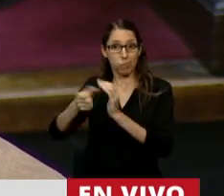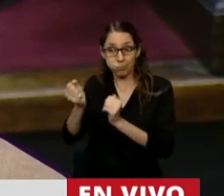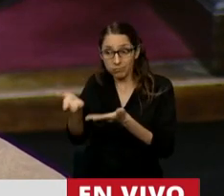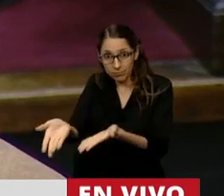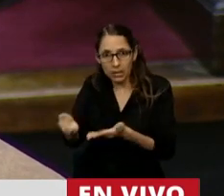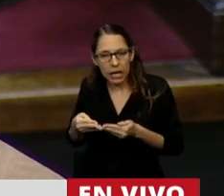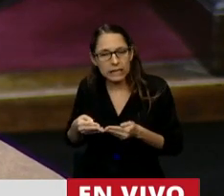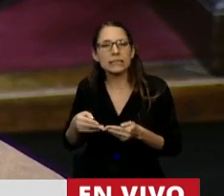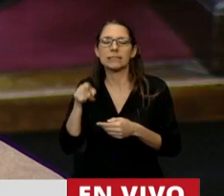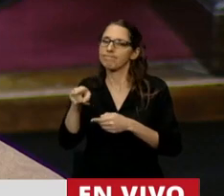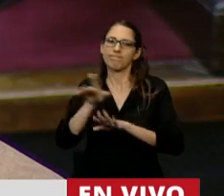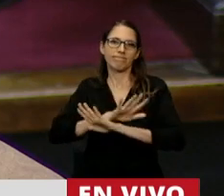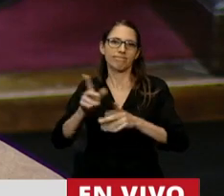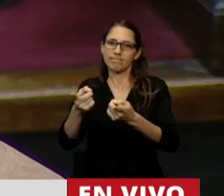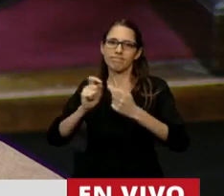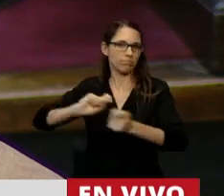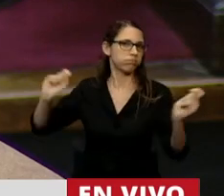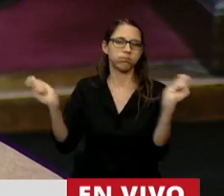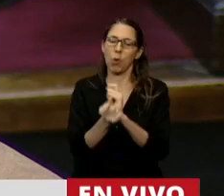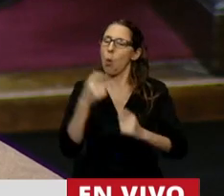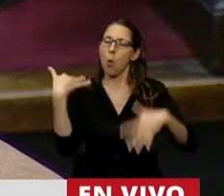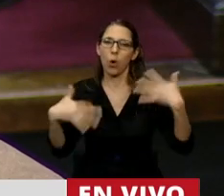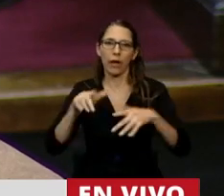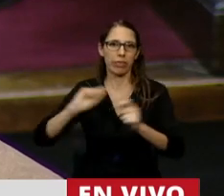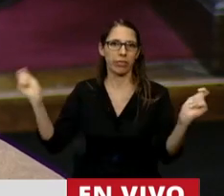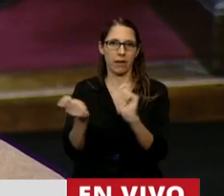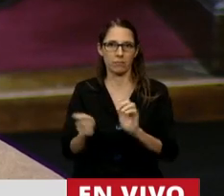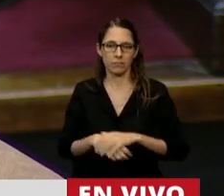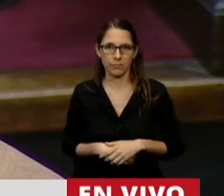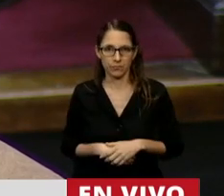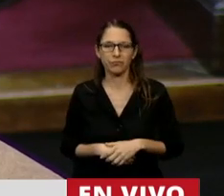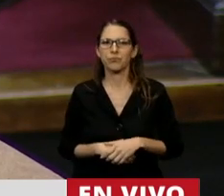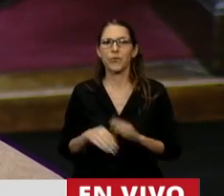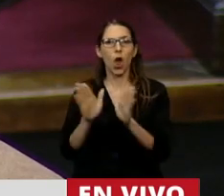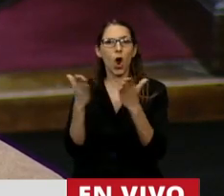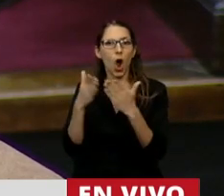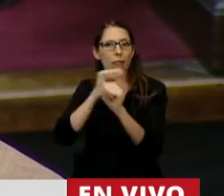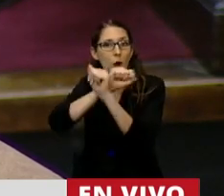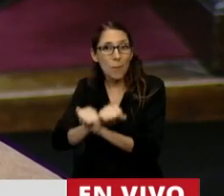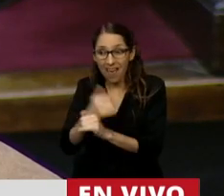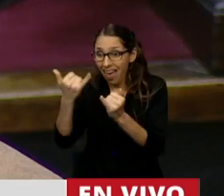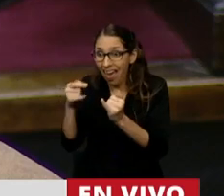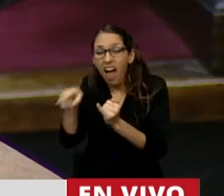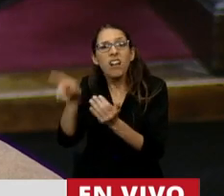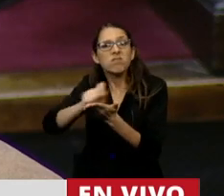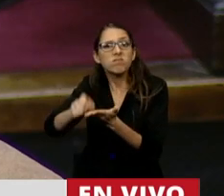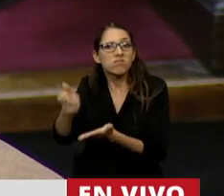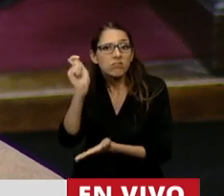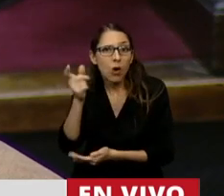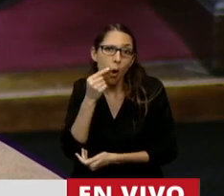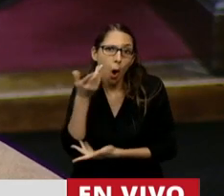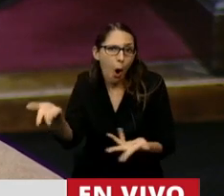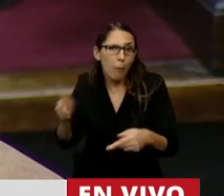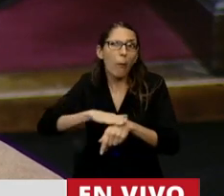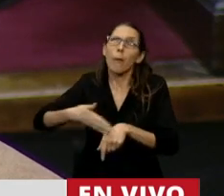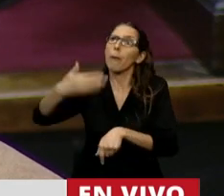y necesita cambios de manera urgente. El Código Penal vigente ha sido escrito por hombres en